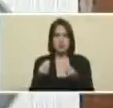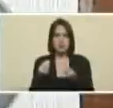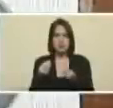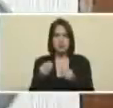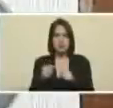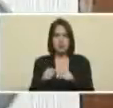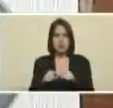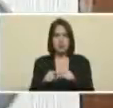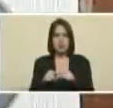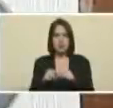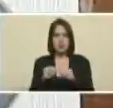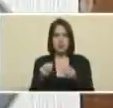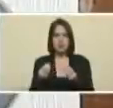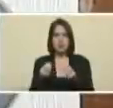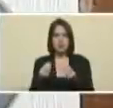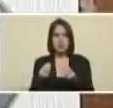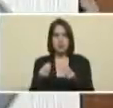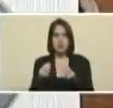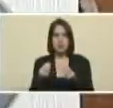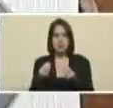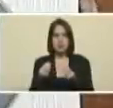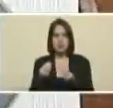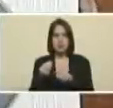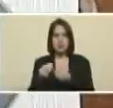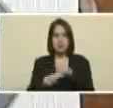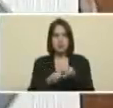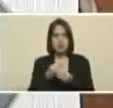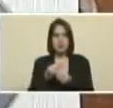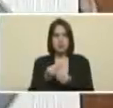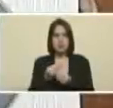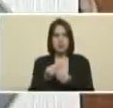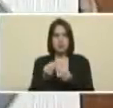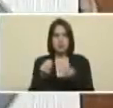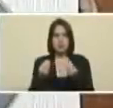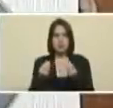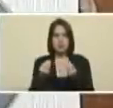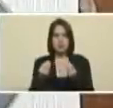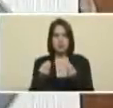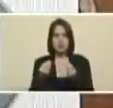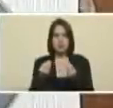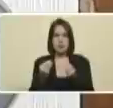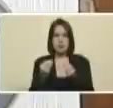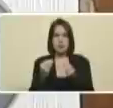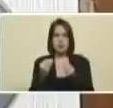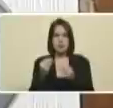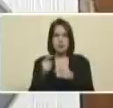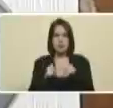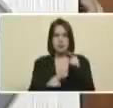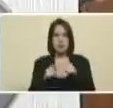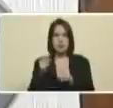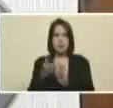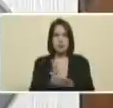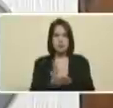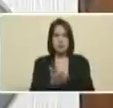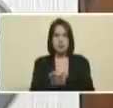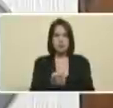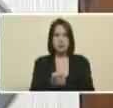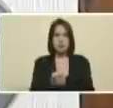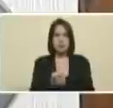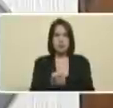Fiscalía General de la República lleva adelante junto al Poder Judicial varias causas de lo que fue